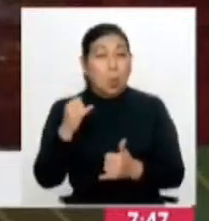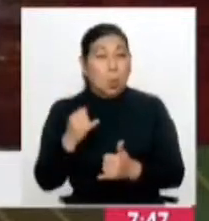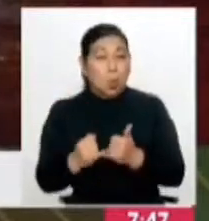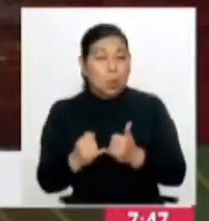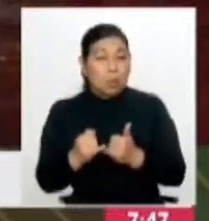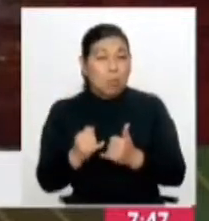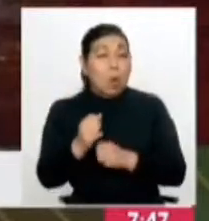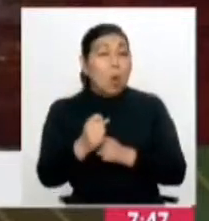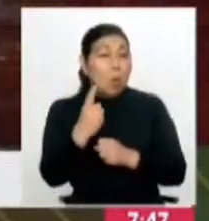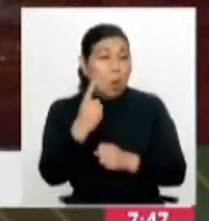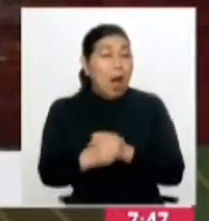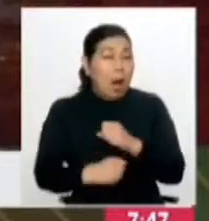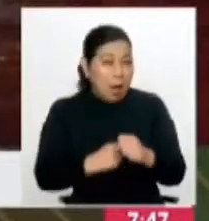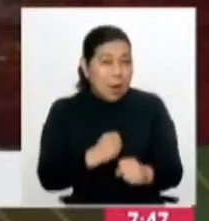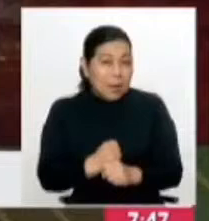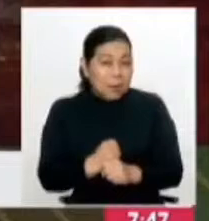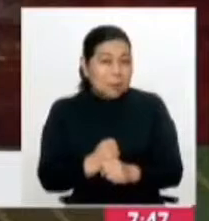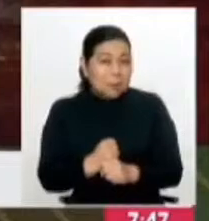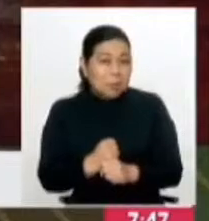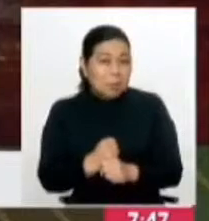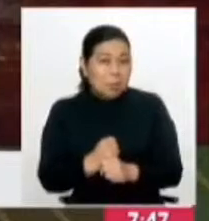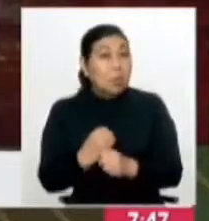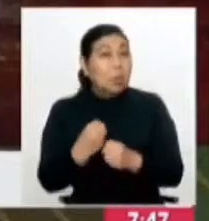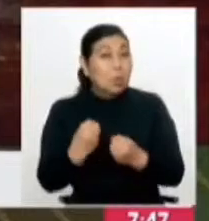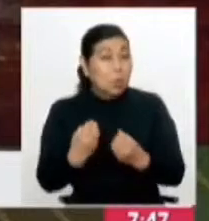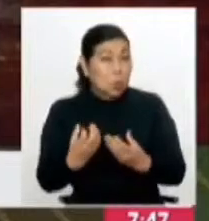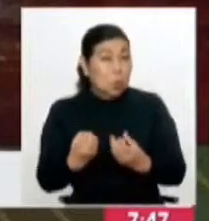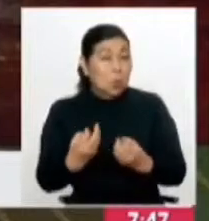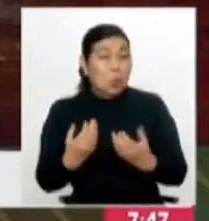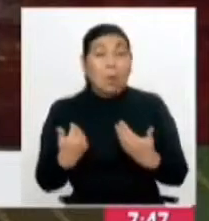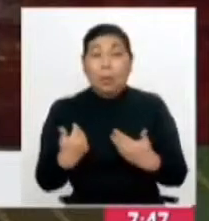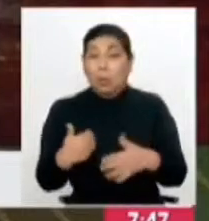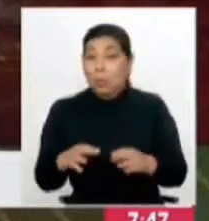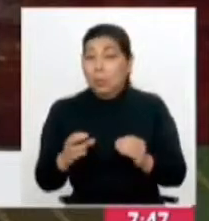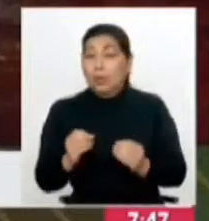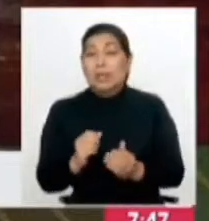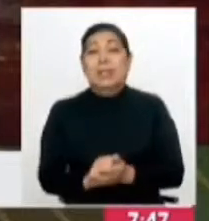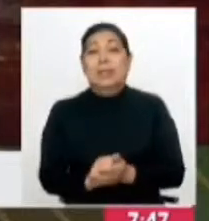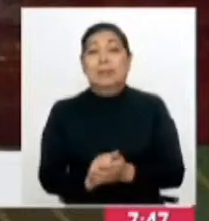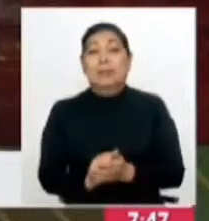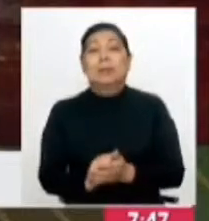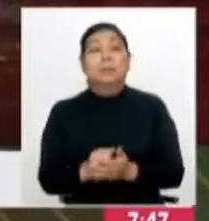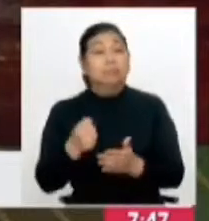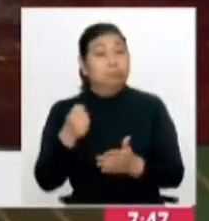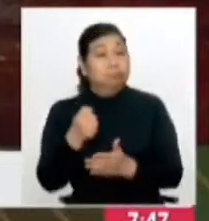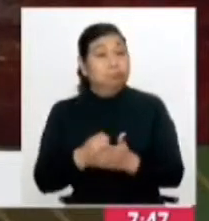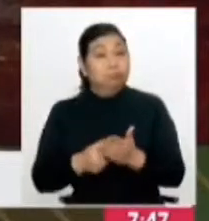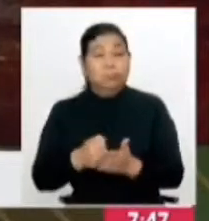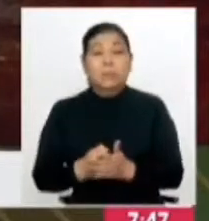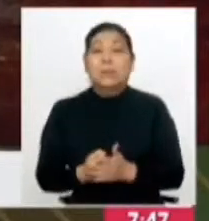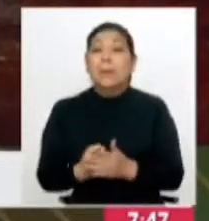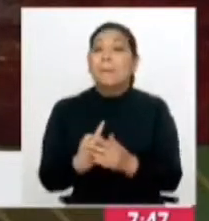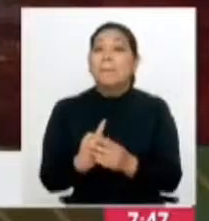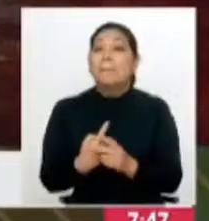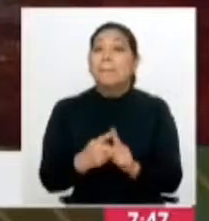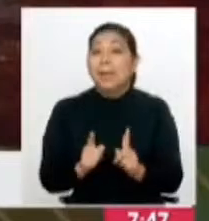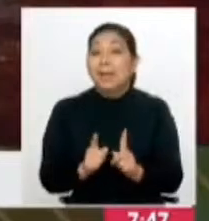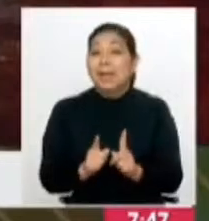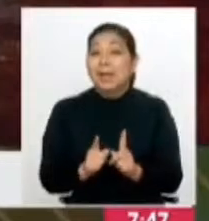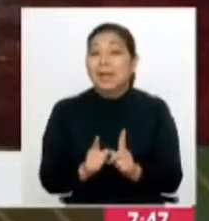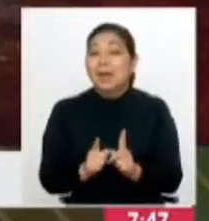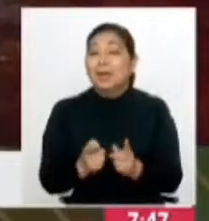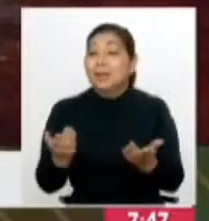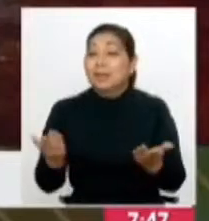12 meses, que es un crecimiento bastante, bastante agresivo, pero